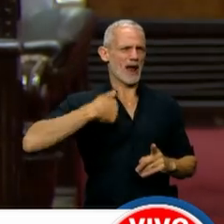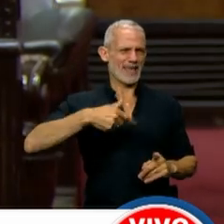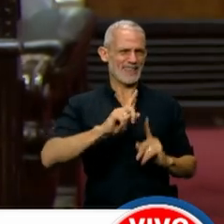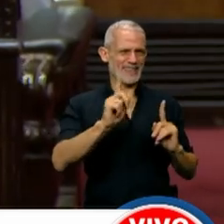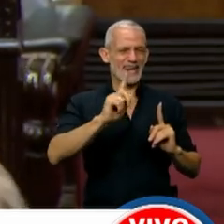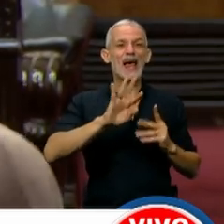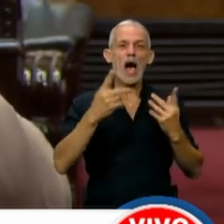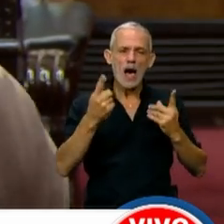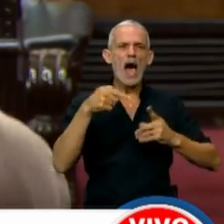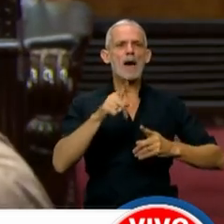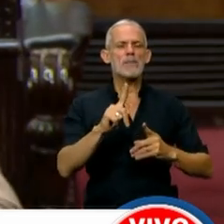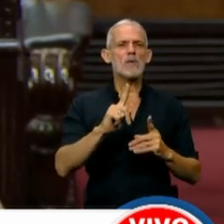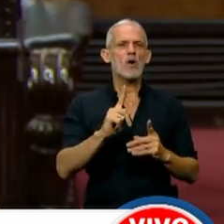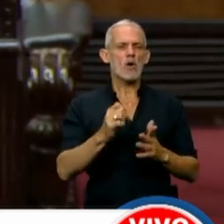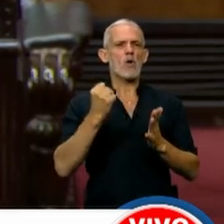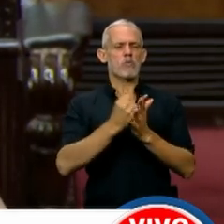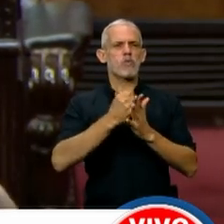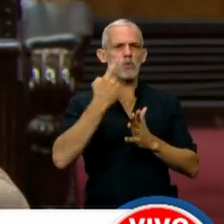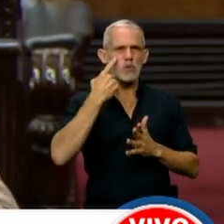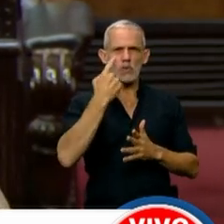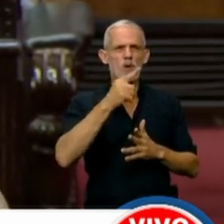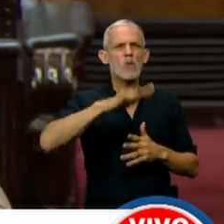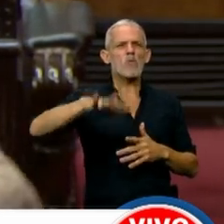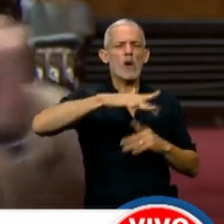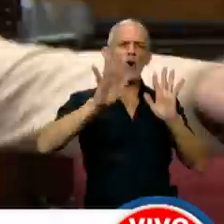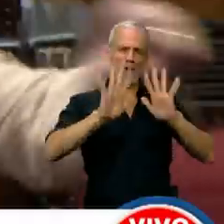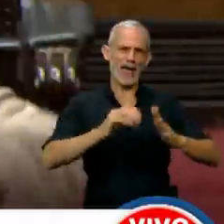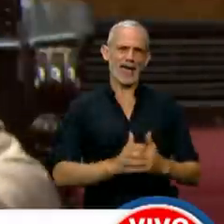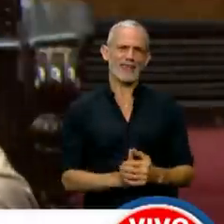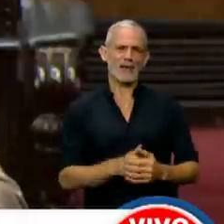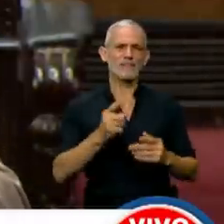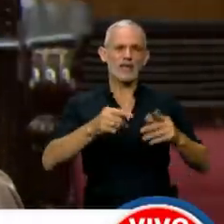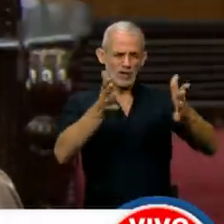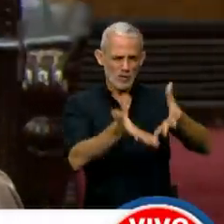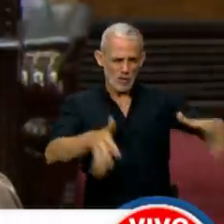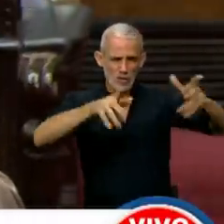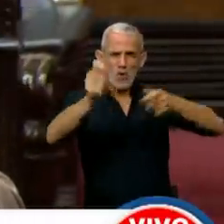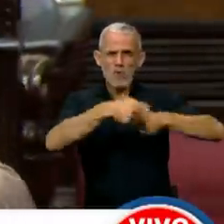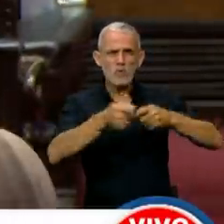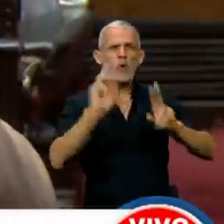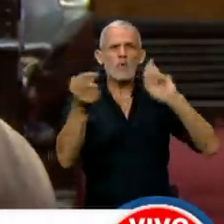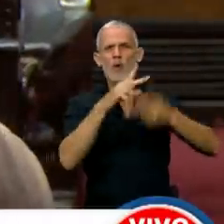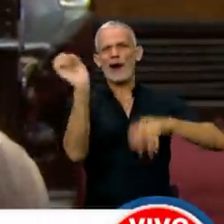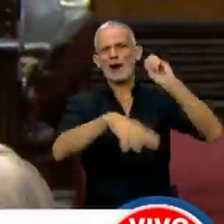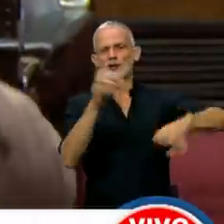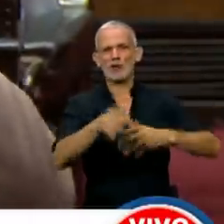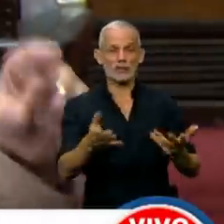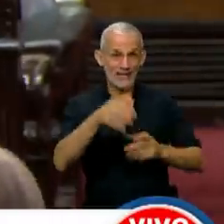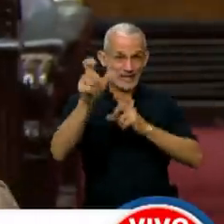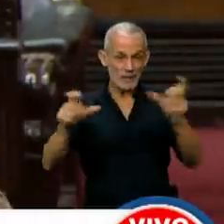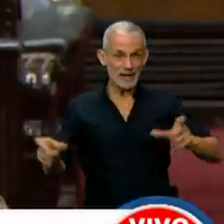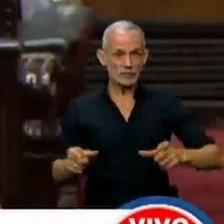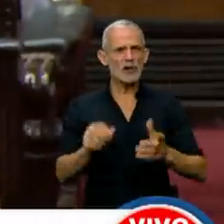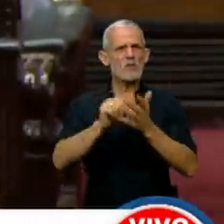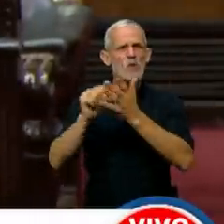argentina son las que quedan impregnadas en la retina de los pueblos esas fosas comunes de personas en